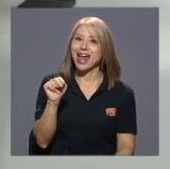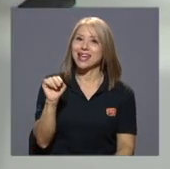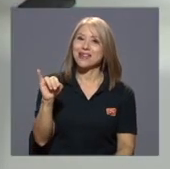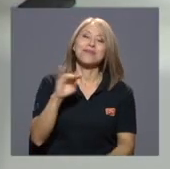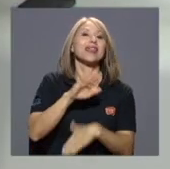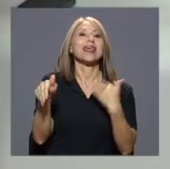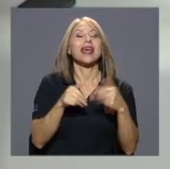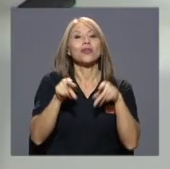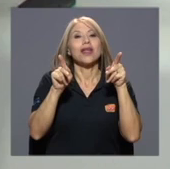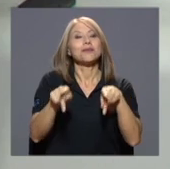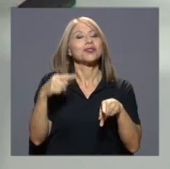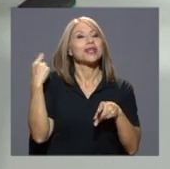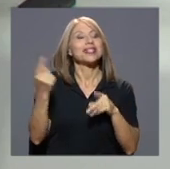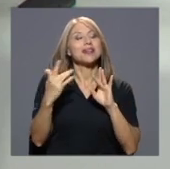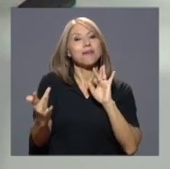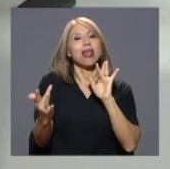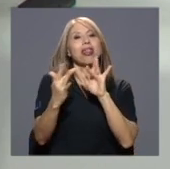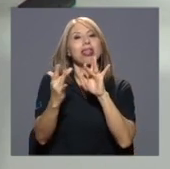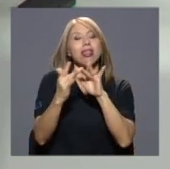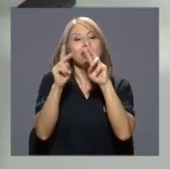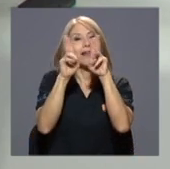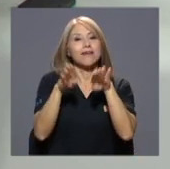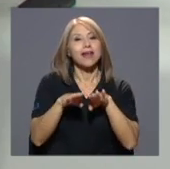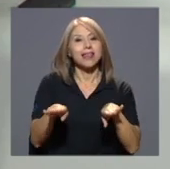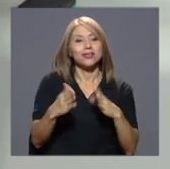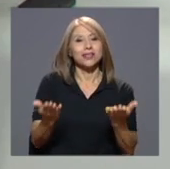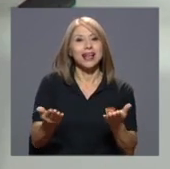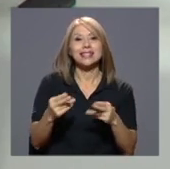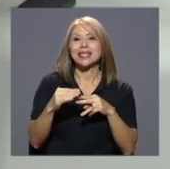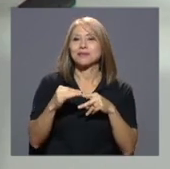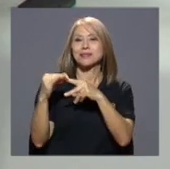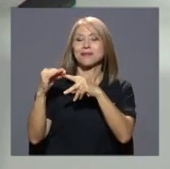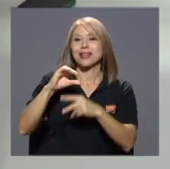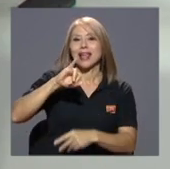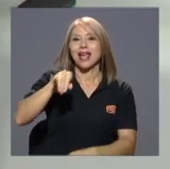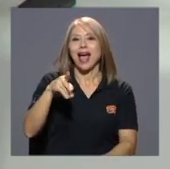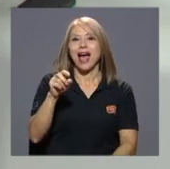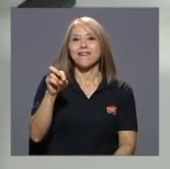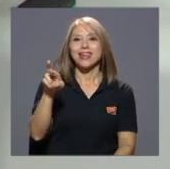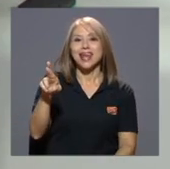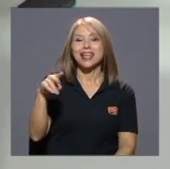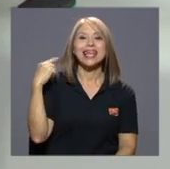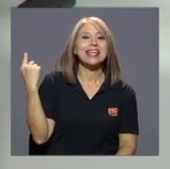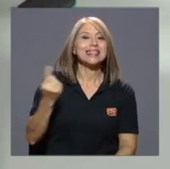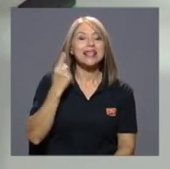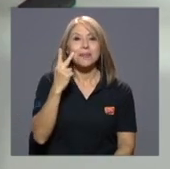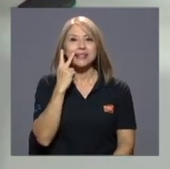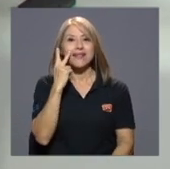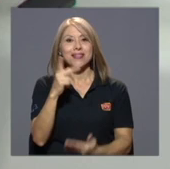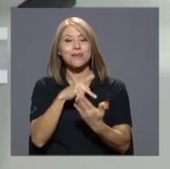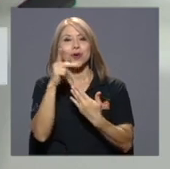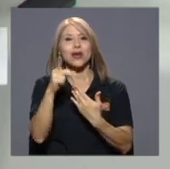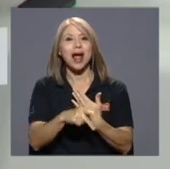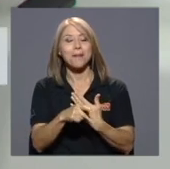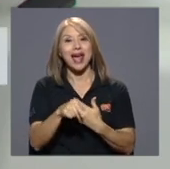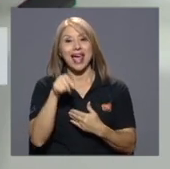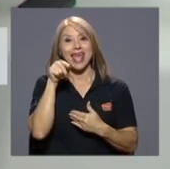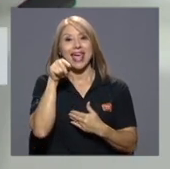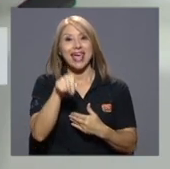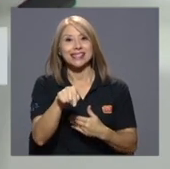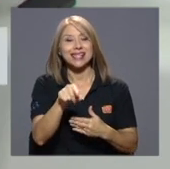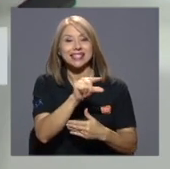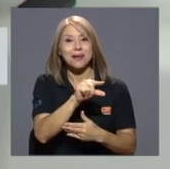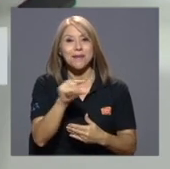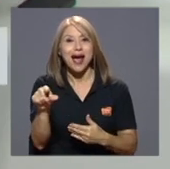que siempre nos siguen en nuestras redes sociales, sobre todo a Javier, que siempre está ahí pegado a esta semana en el 15, con nuestro hashtag en el 15.